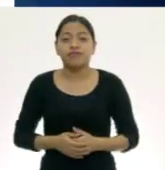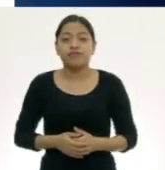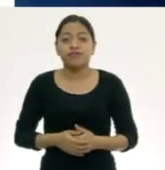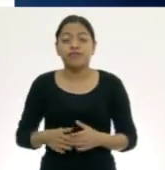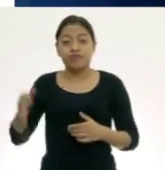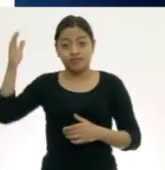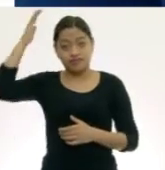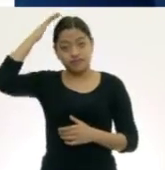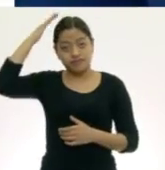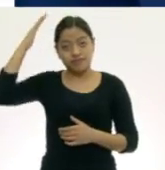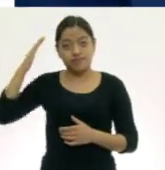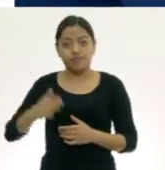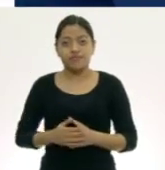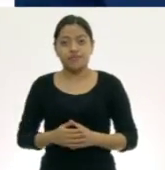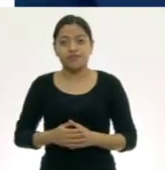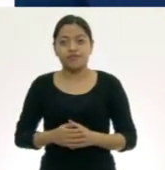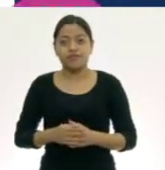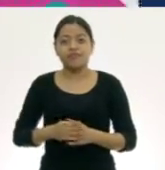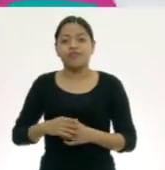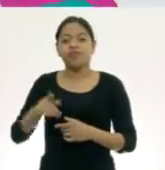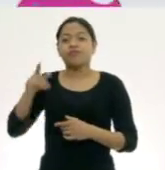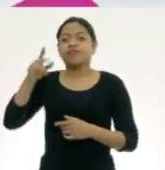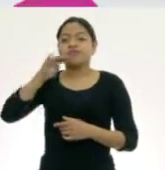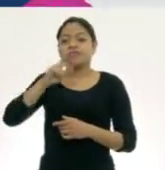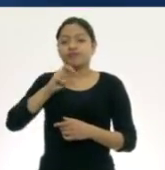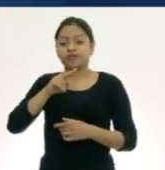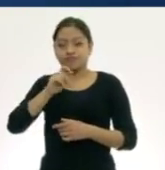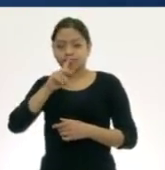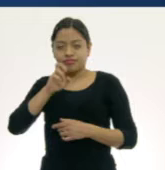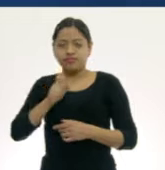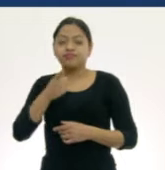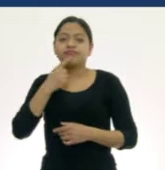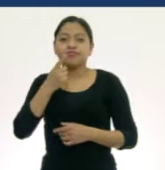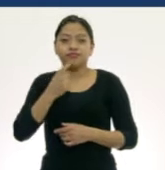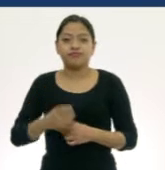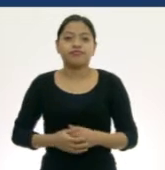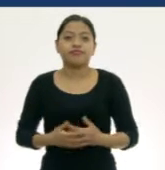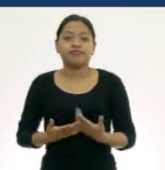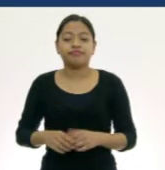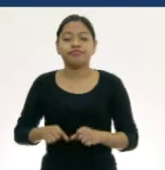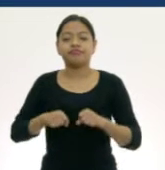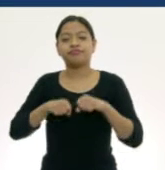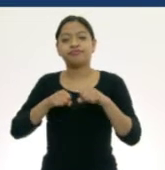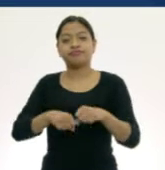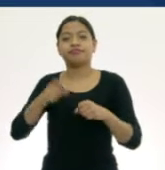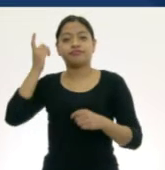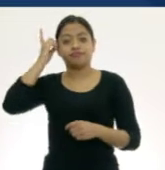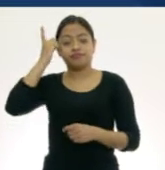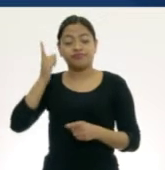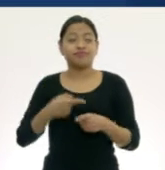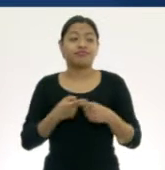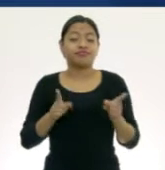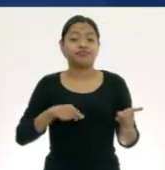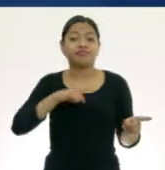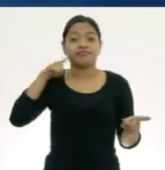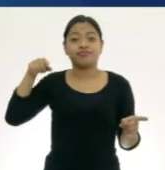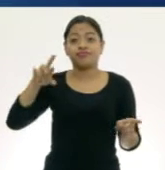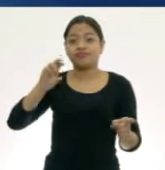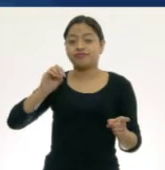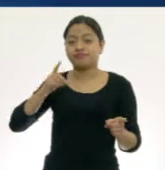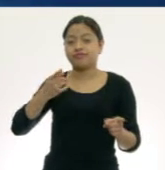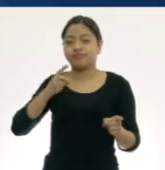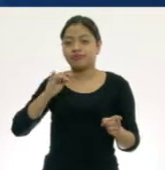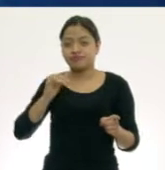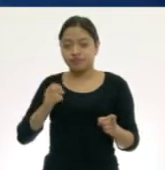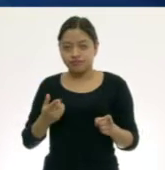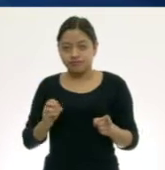del casco lleva un bonete colorado. A caballo armado, diferente a los otros, héroe absoluto,